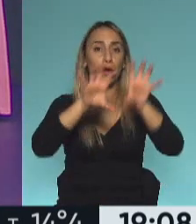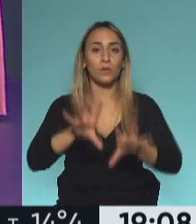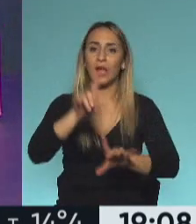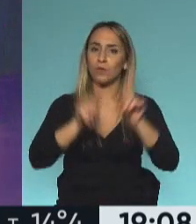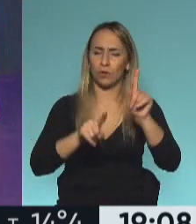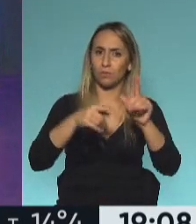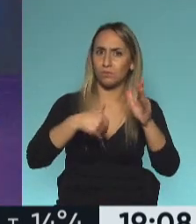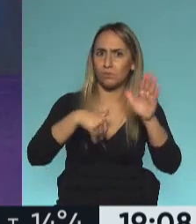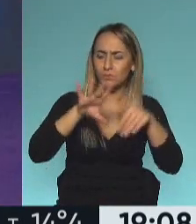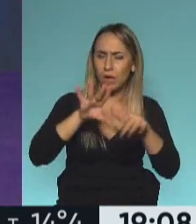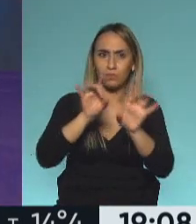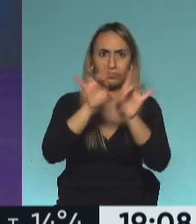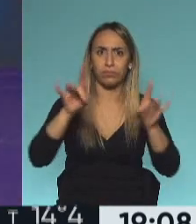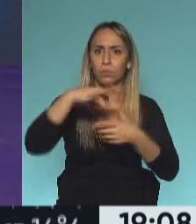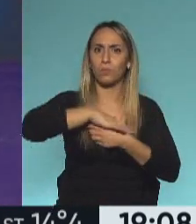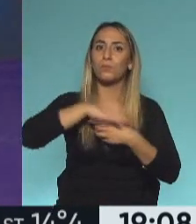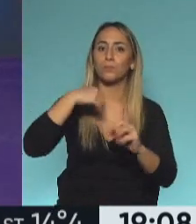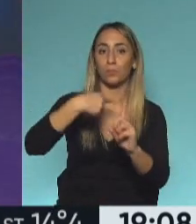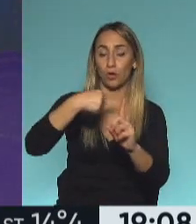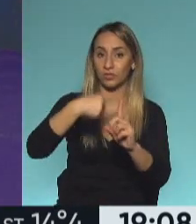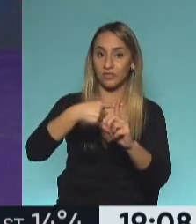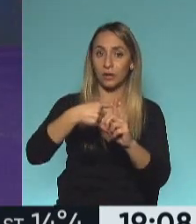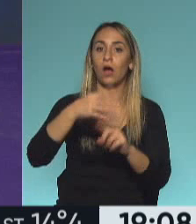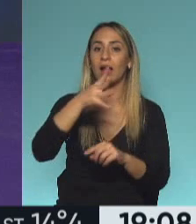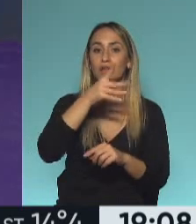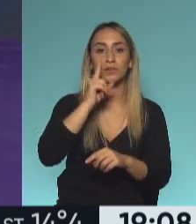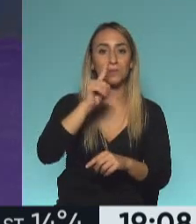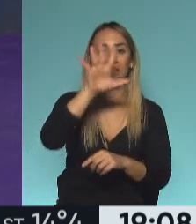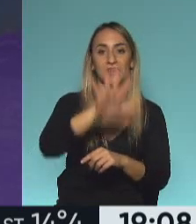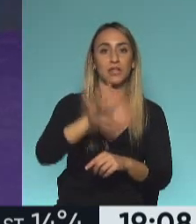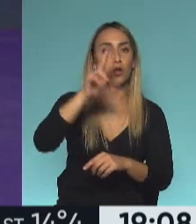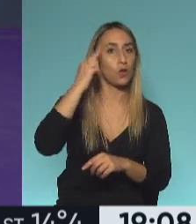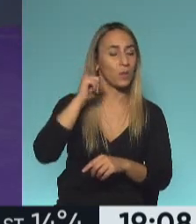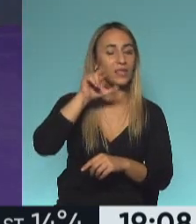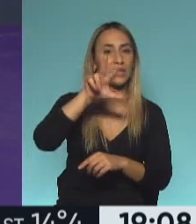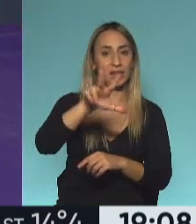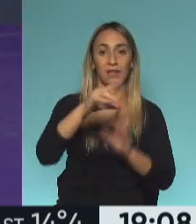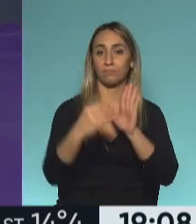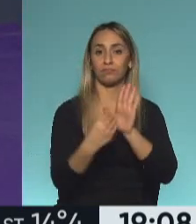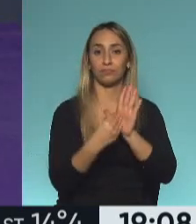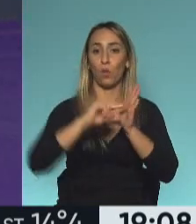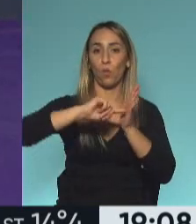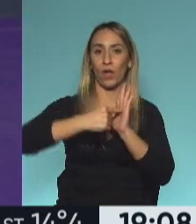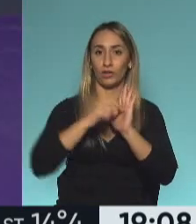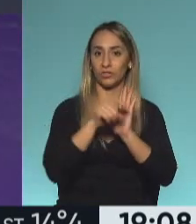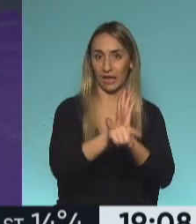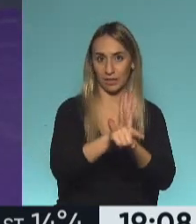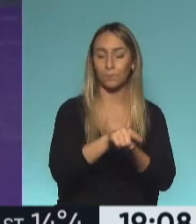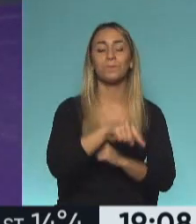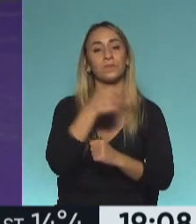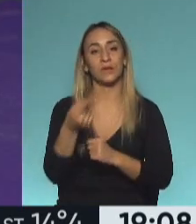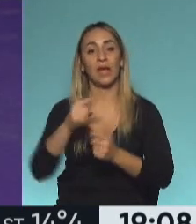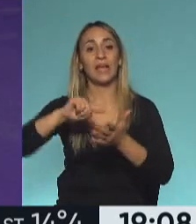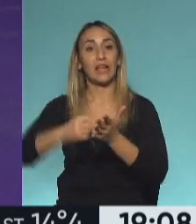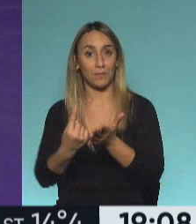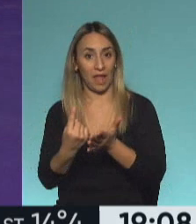casos positivos, casos elevados. 14.593 es el reporte de Buenos Aires. En tanto, Ciudad de